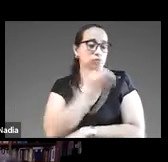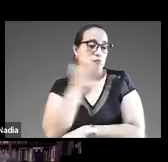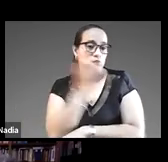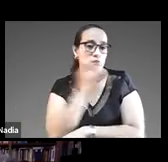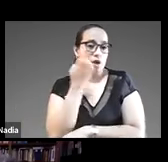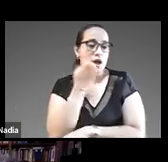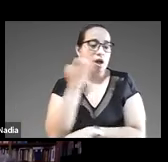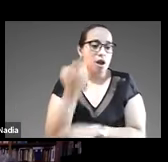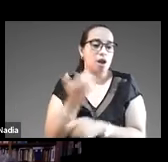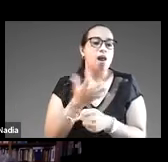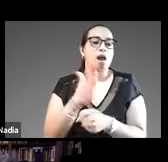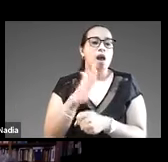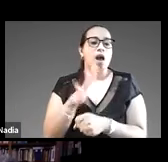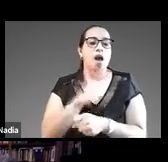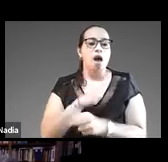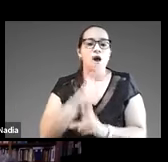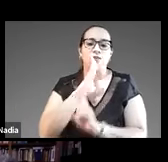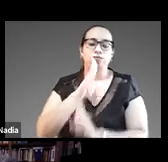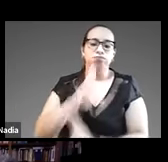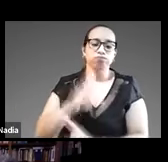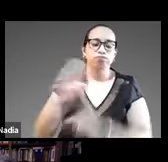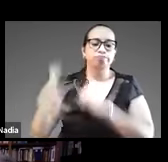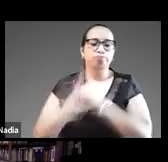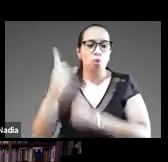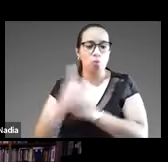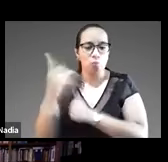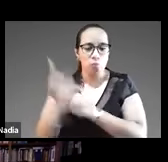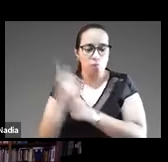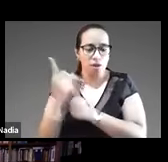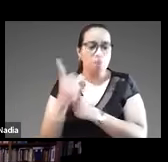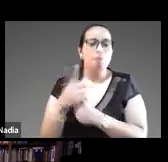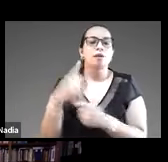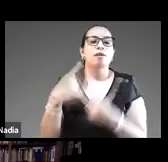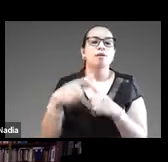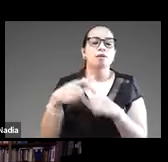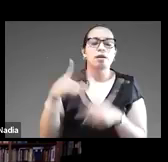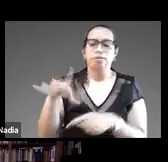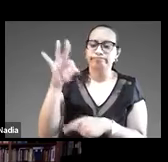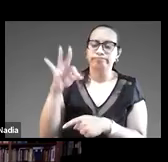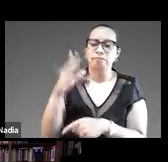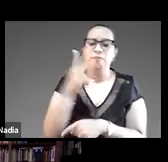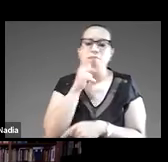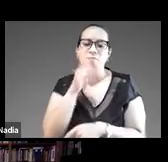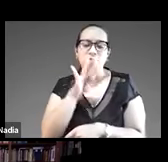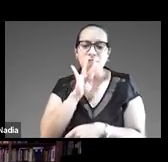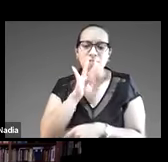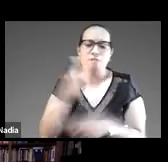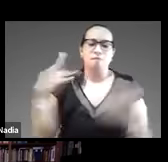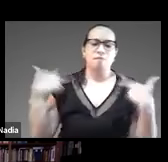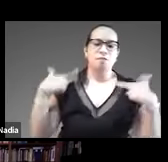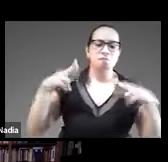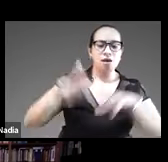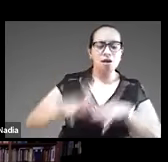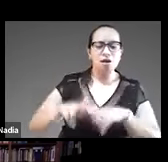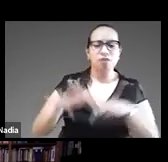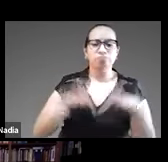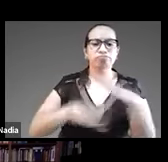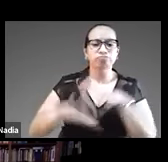están resolviendo problemas elegidos por los padres, y el personal docente y